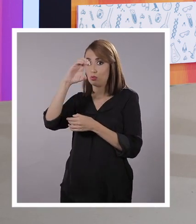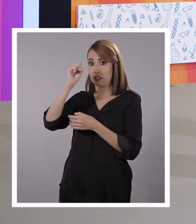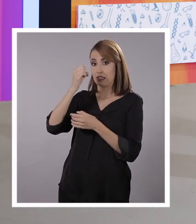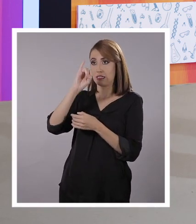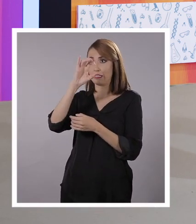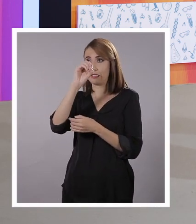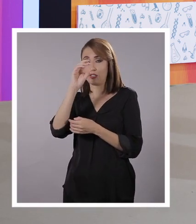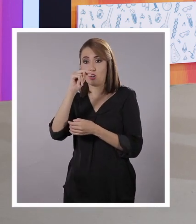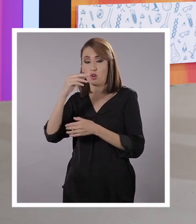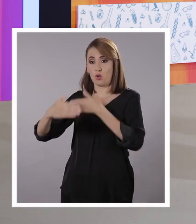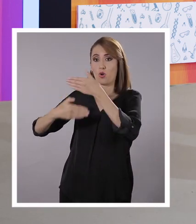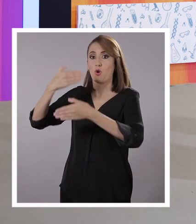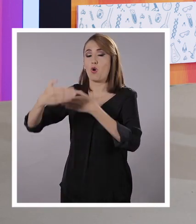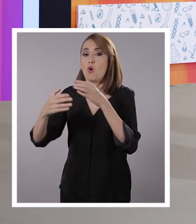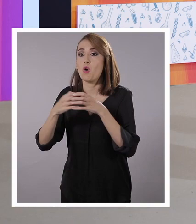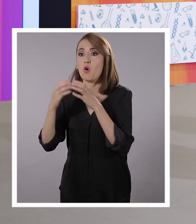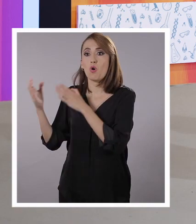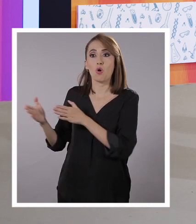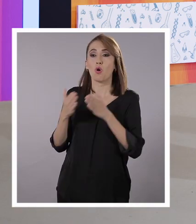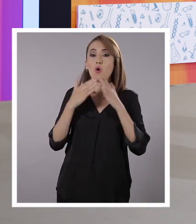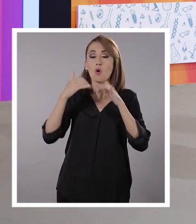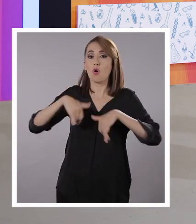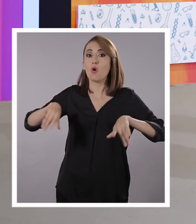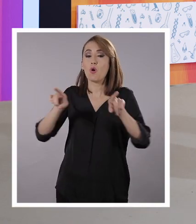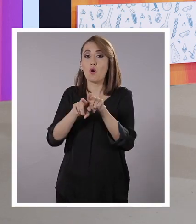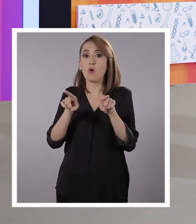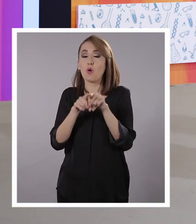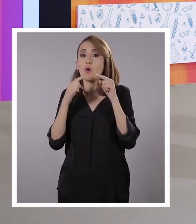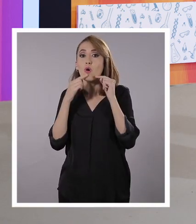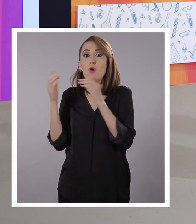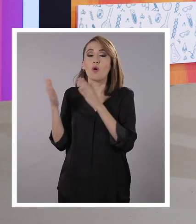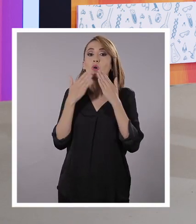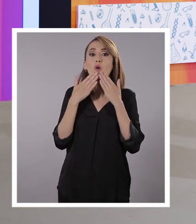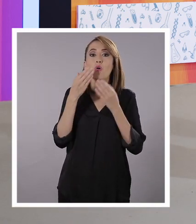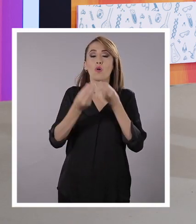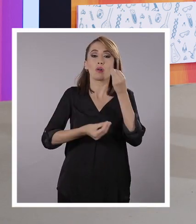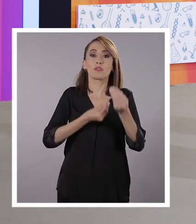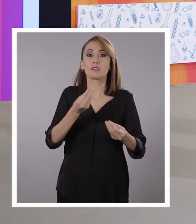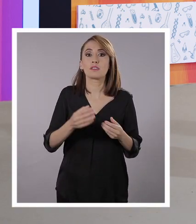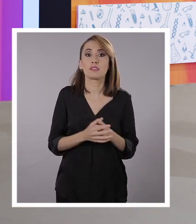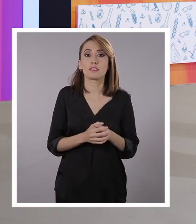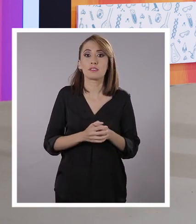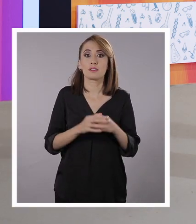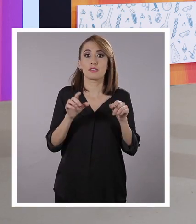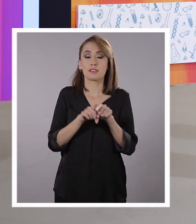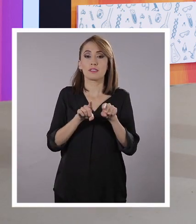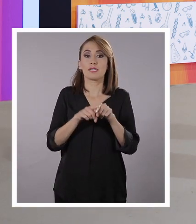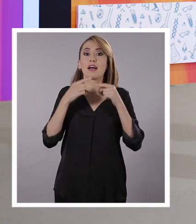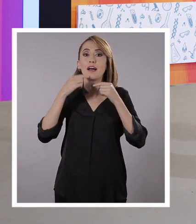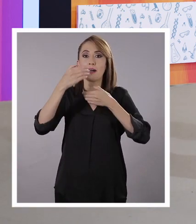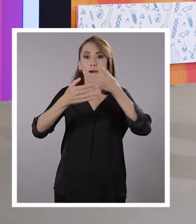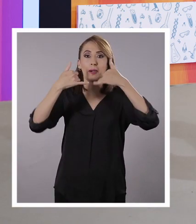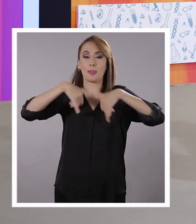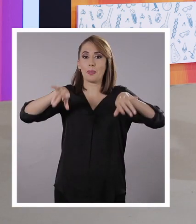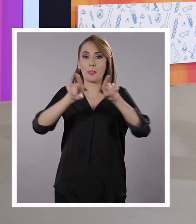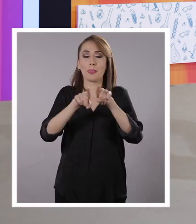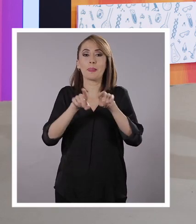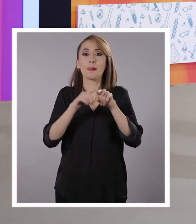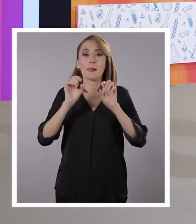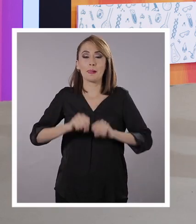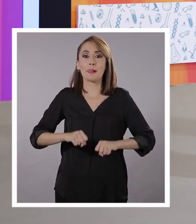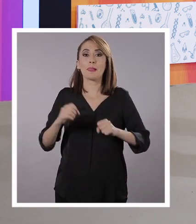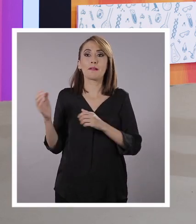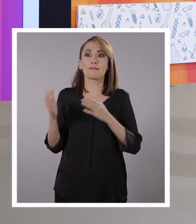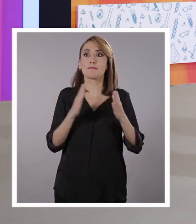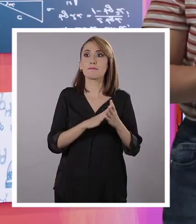lo consigues, este cofre se va a abrir y aparecerá una palabra mágica. Muy bien, estoy lista. Perfecto,